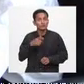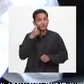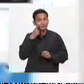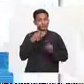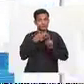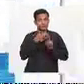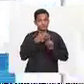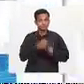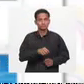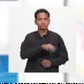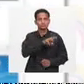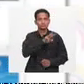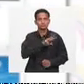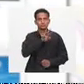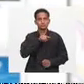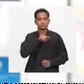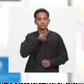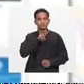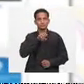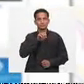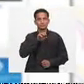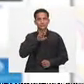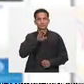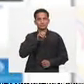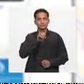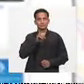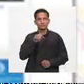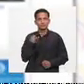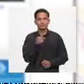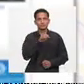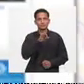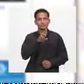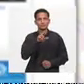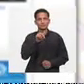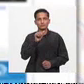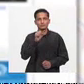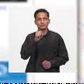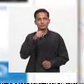navegador www.